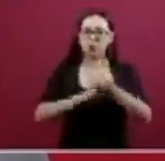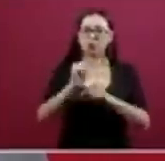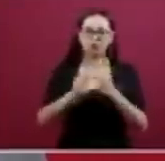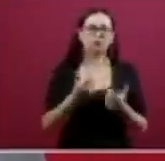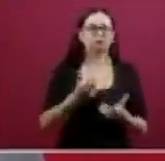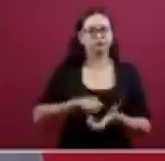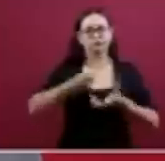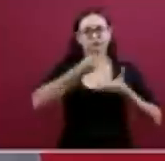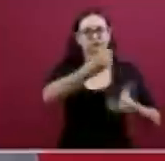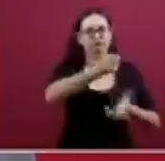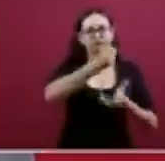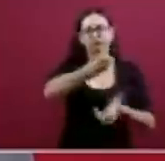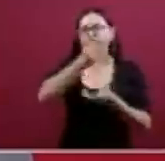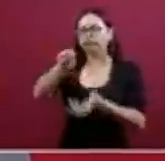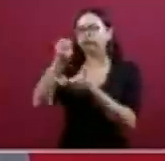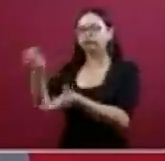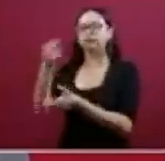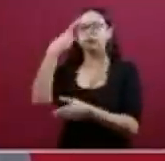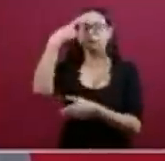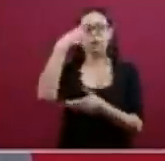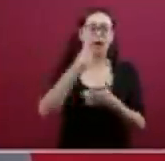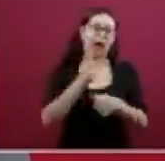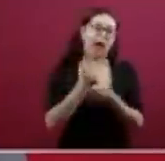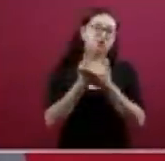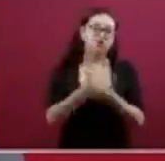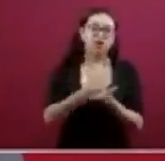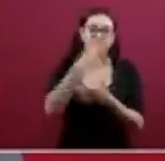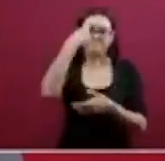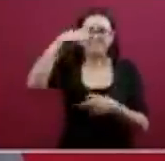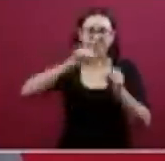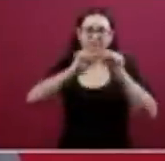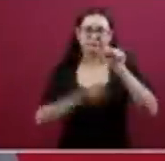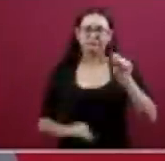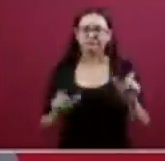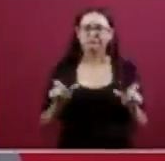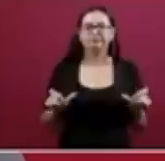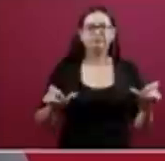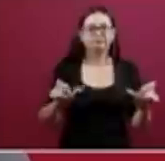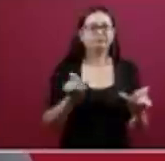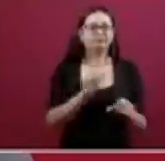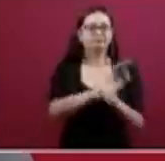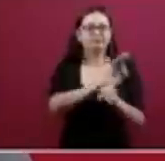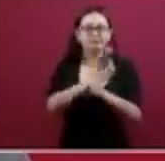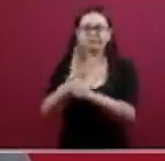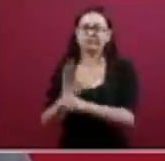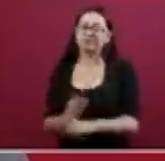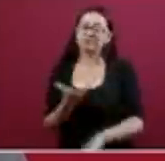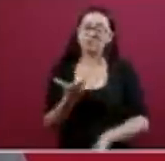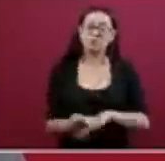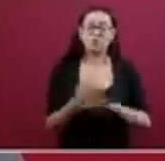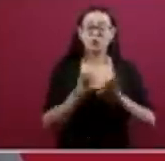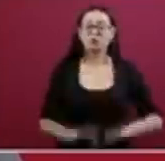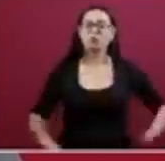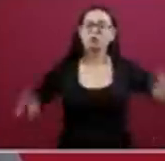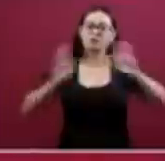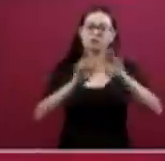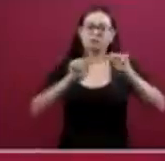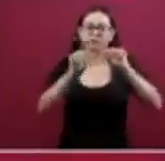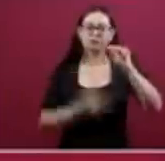ayudando para que no falten los recursos para la Guardia Nacional, porque es fundamental la seguridad